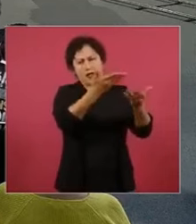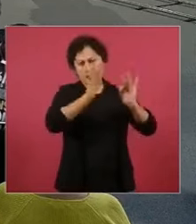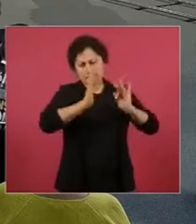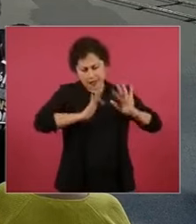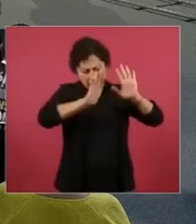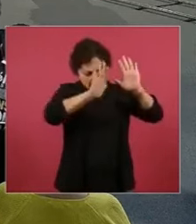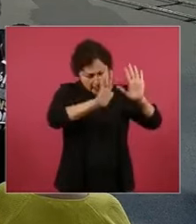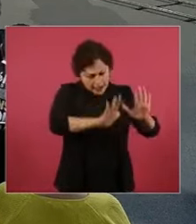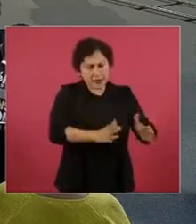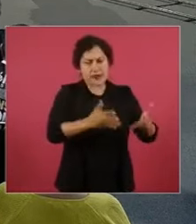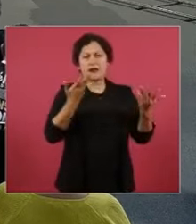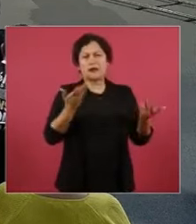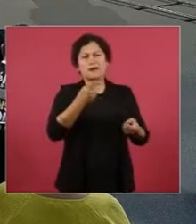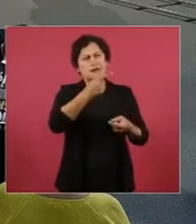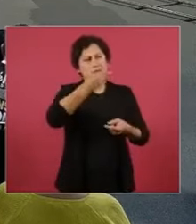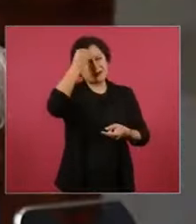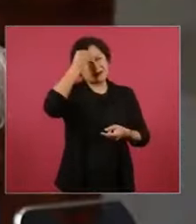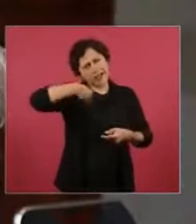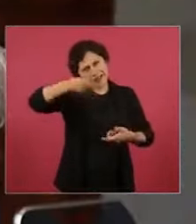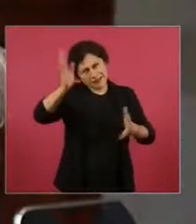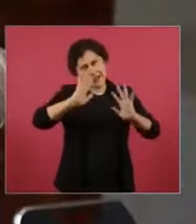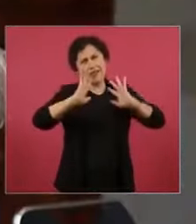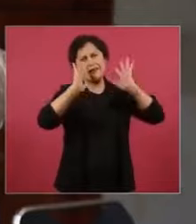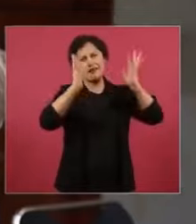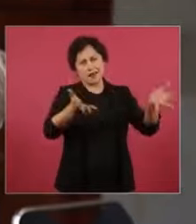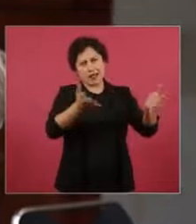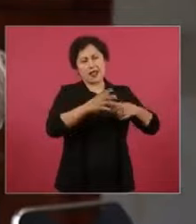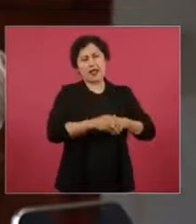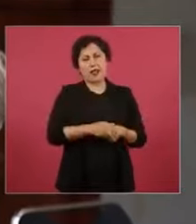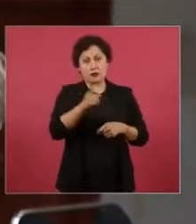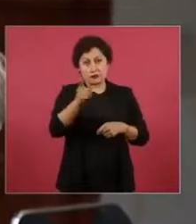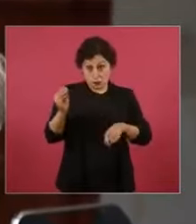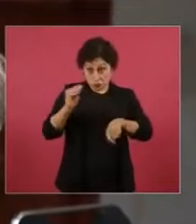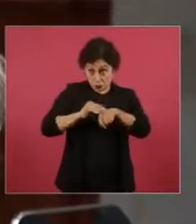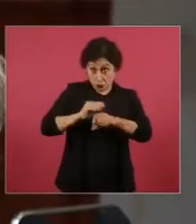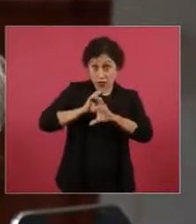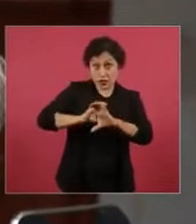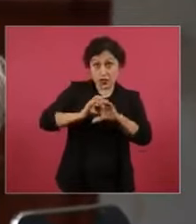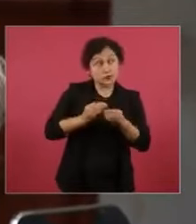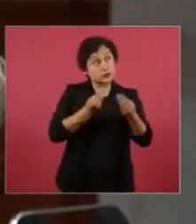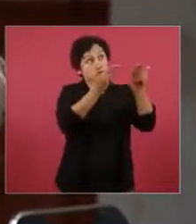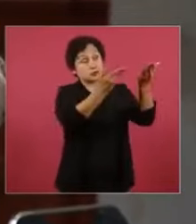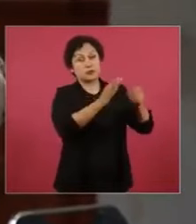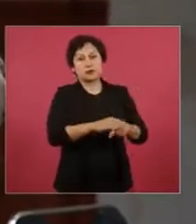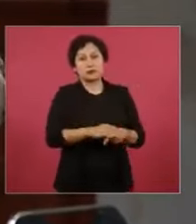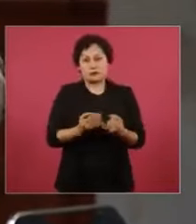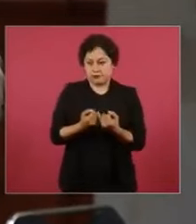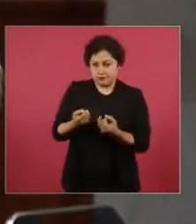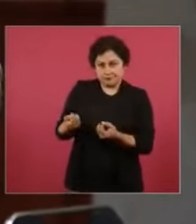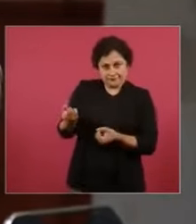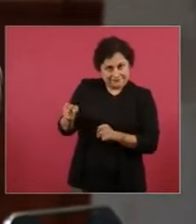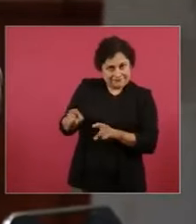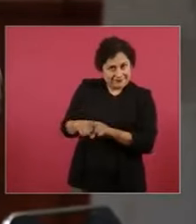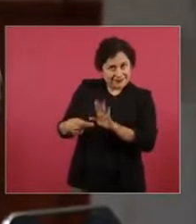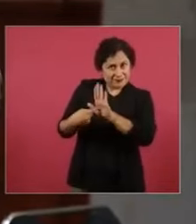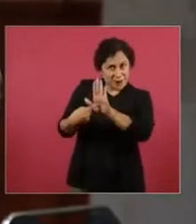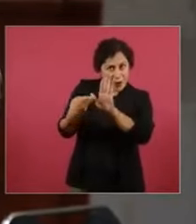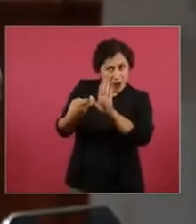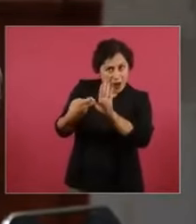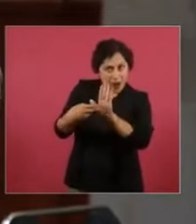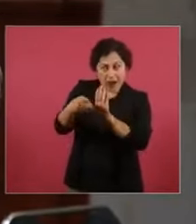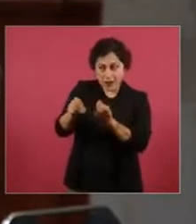calmen, a que lo superen, que les ponga la canción, pues a estos también, presidente. Porque yo estoy en